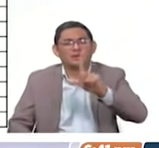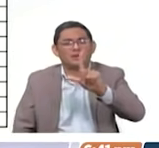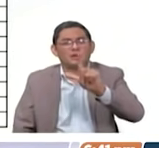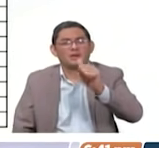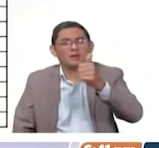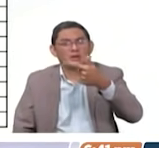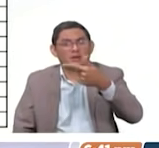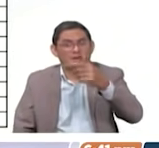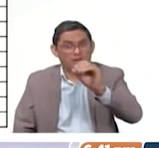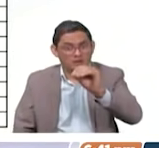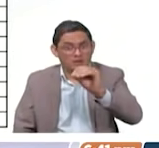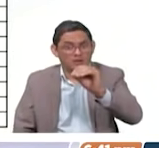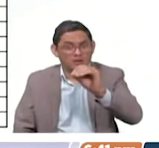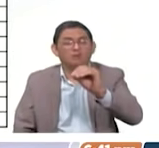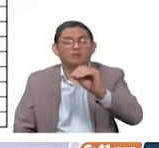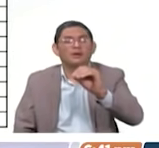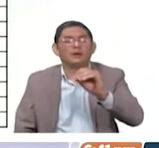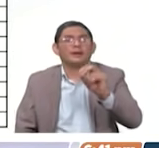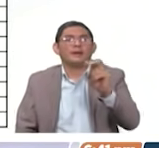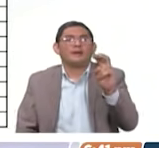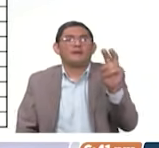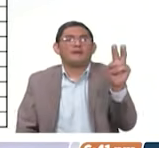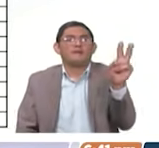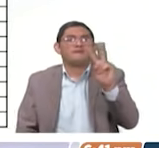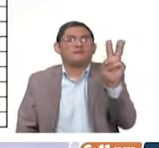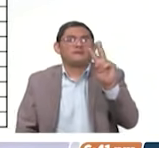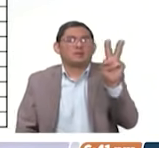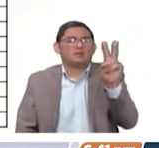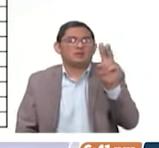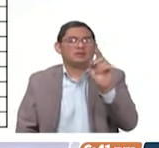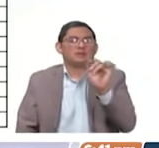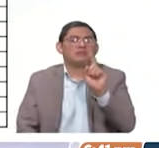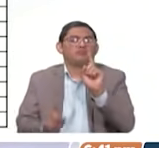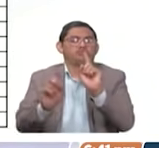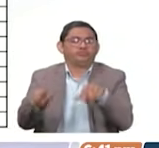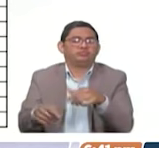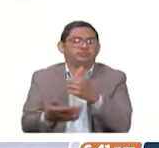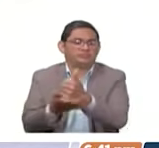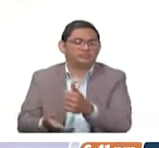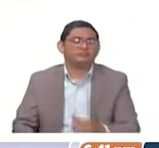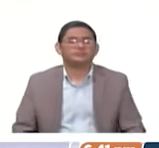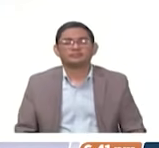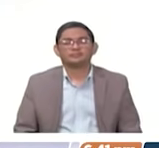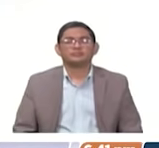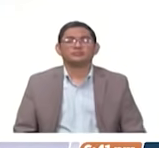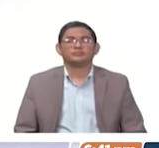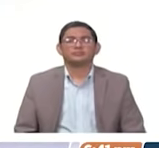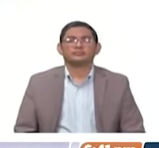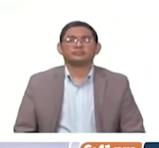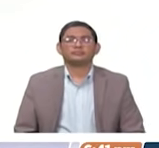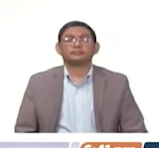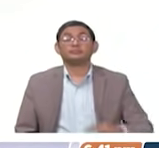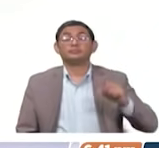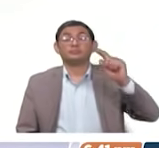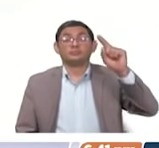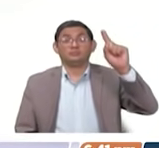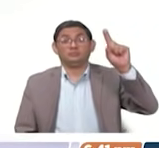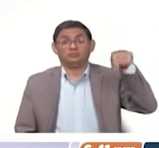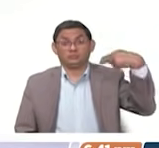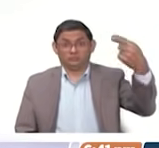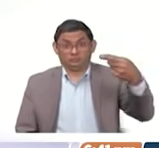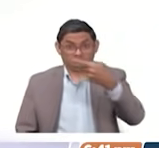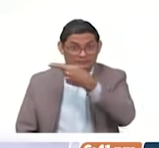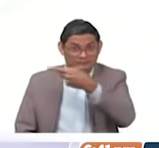estaremos nosotros entrando con la vacuna facer a estas comunidades la próxima semana